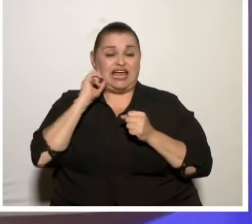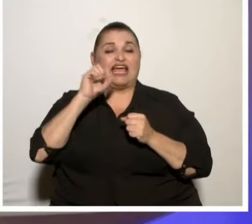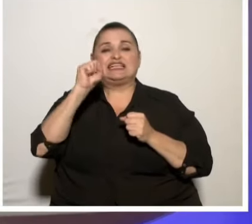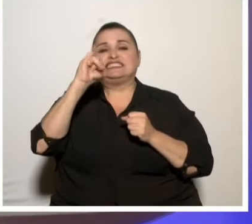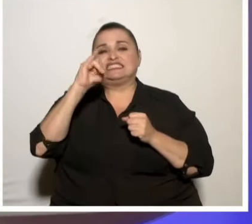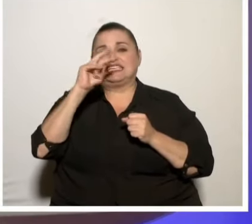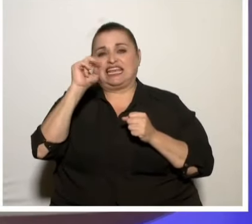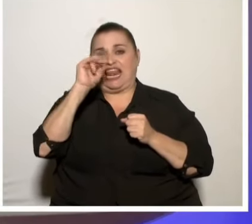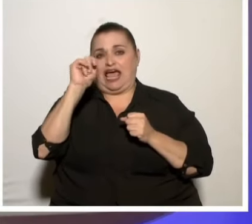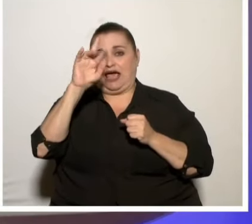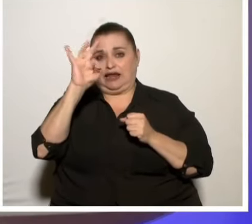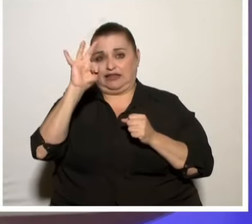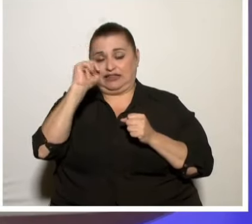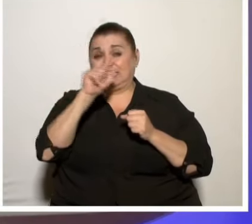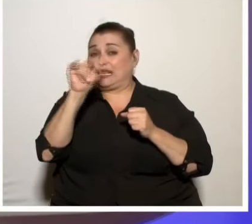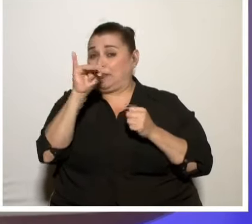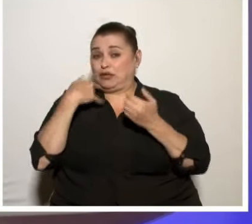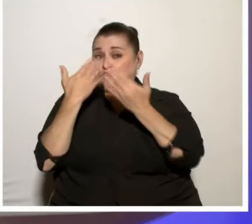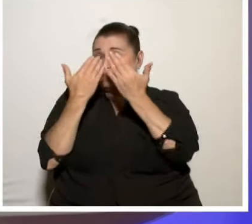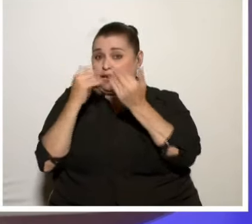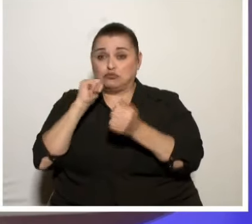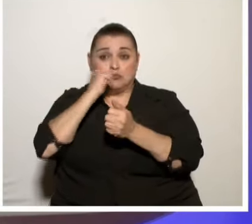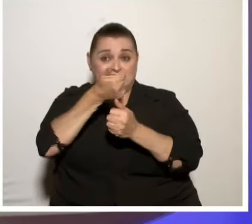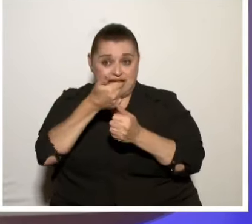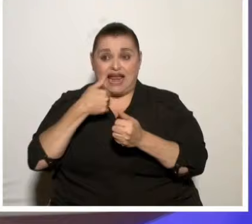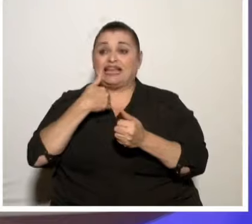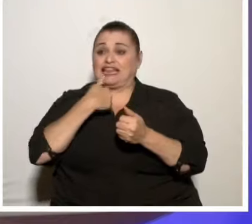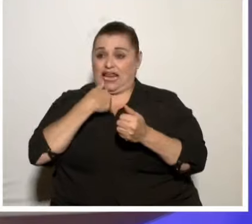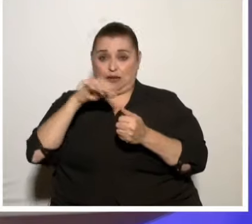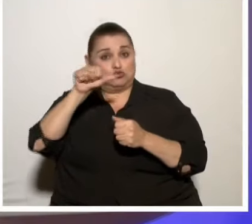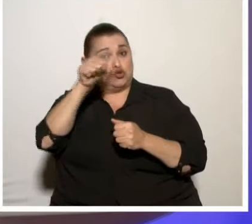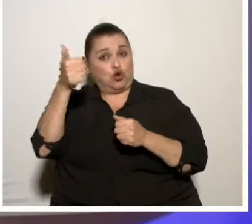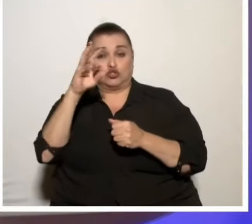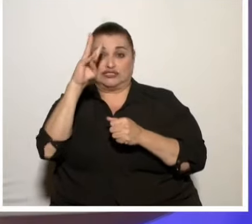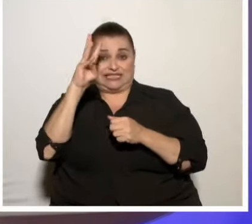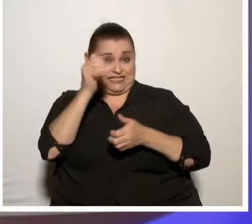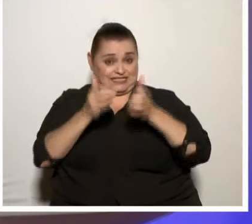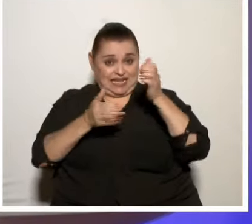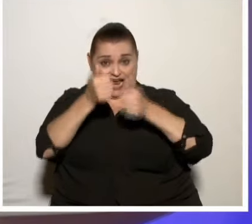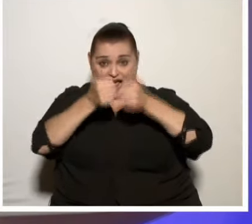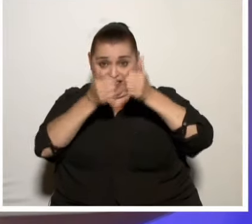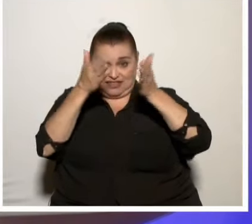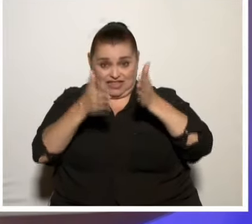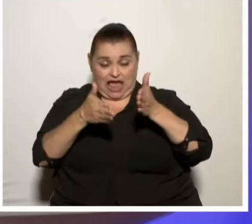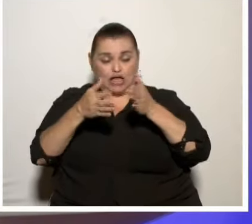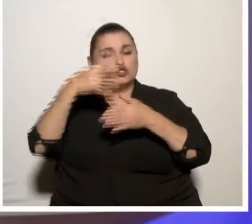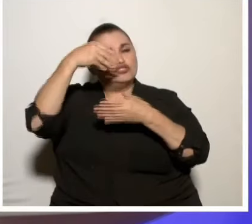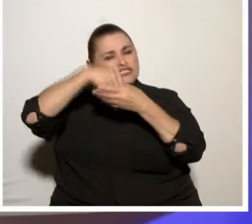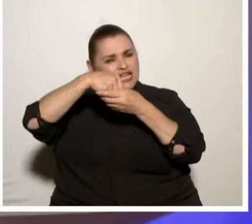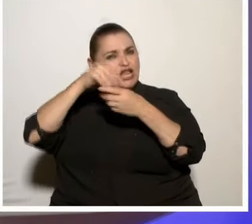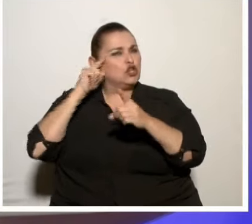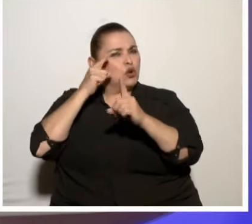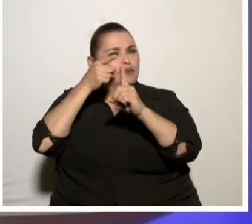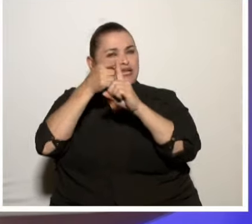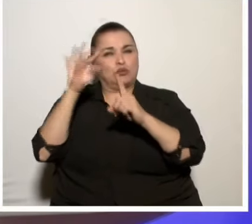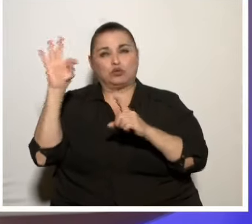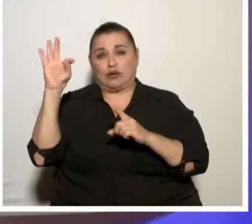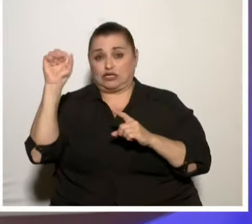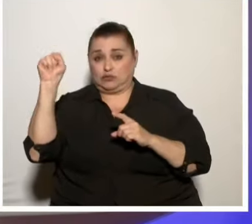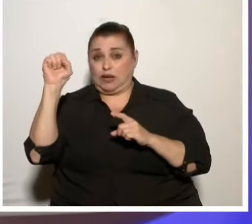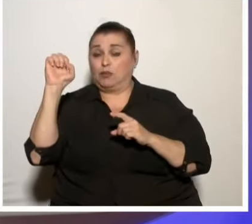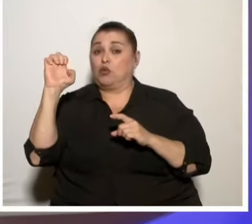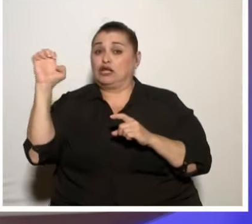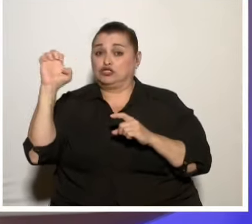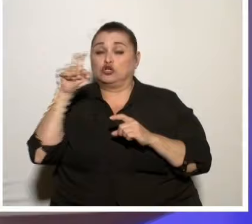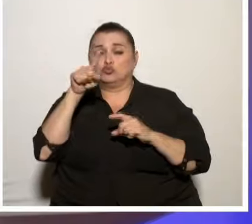Los esperamos mañana. Mañana tenemos también otros 6 candidatos, todo dentro de este objetivo del Tribunal Supremo de Elecciones, de que usted